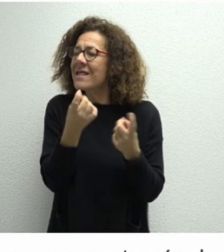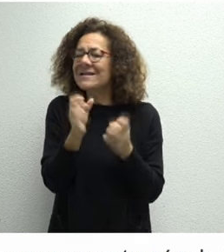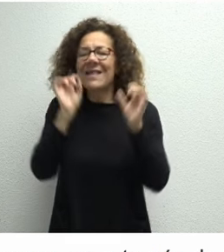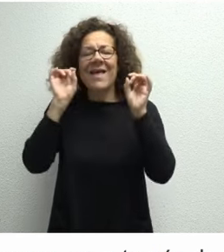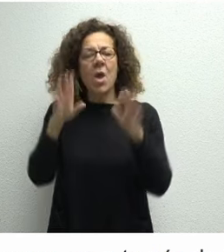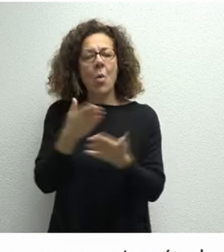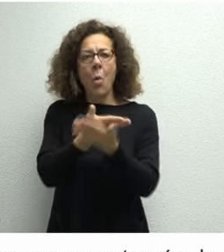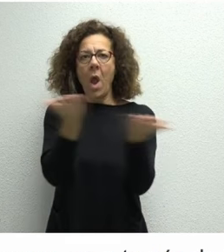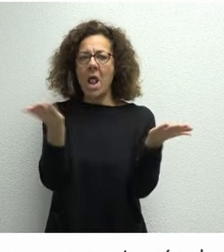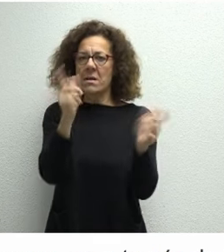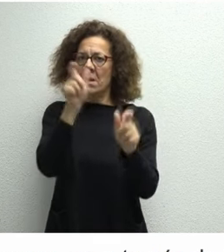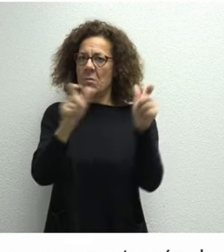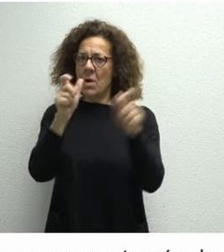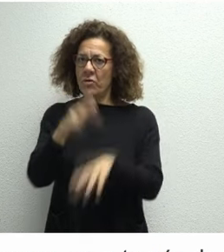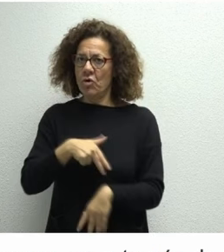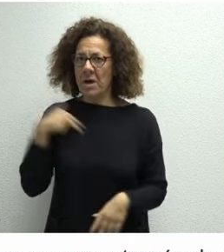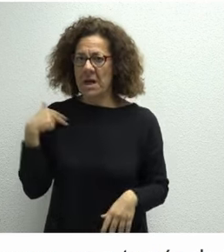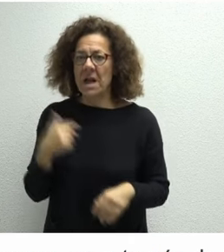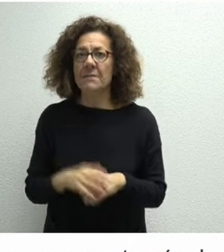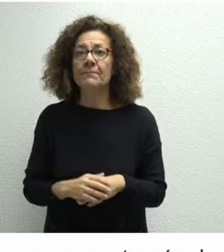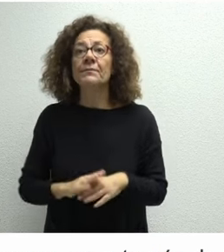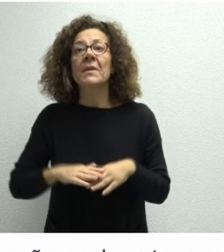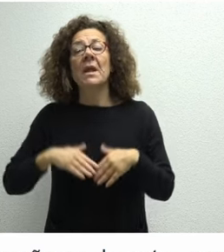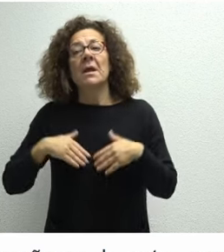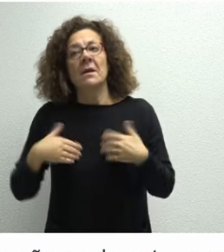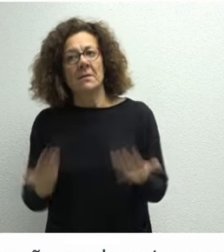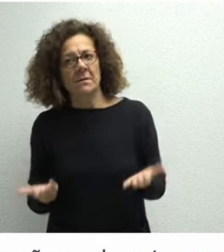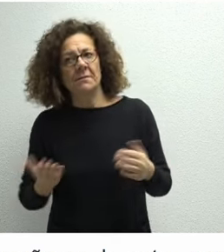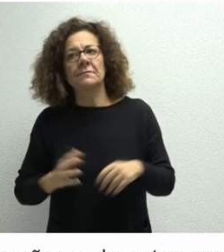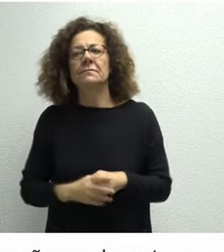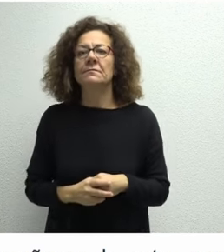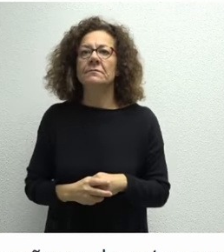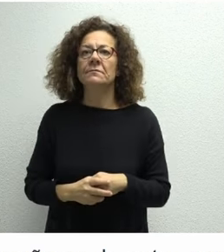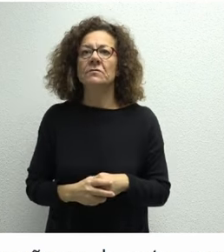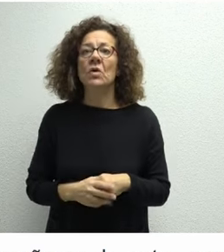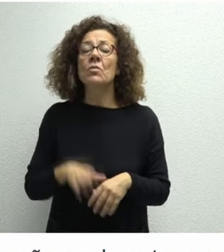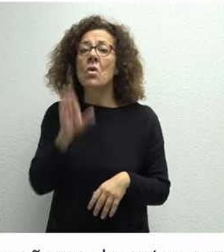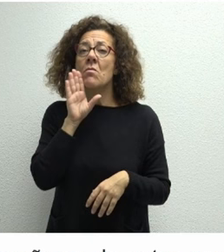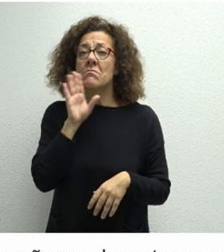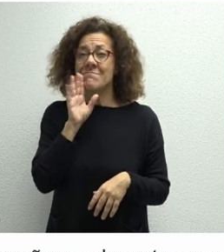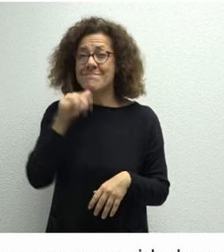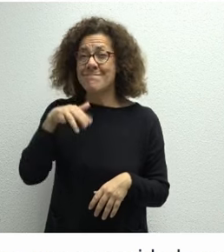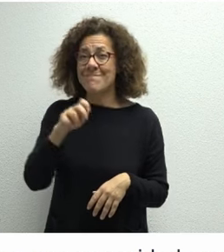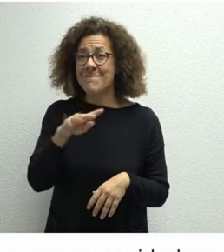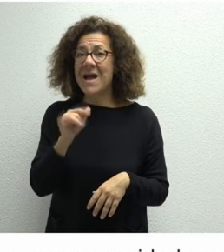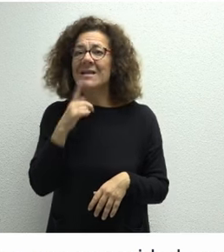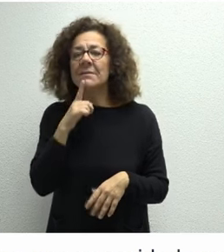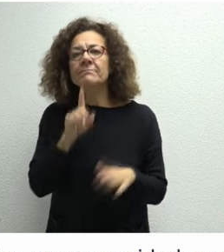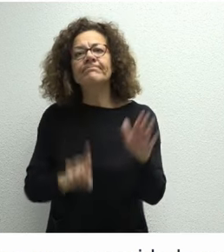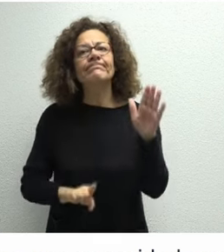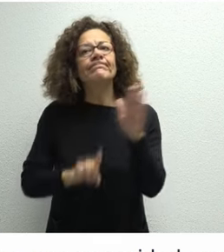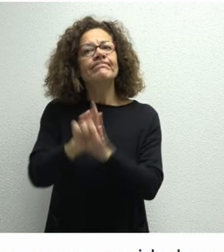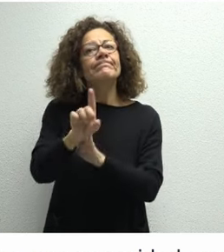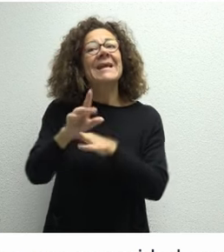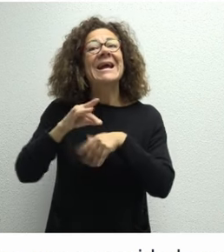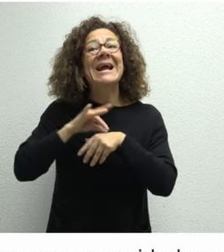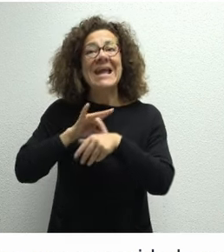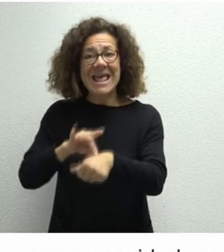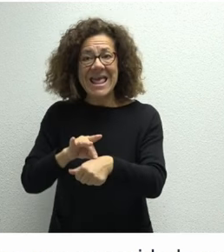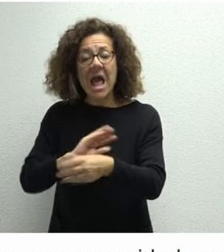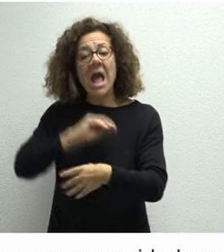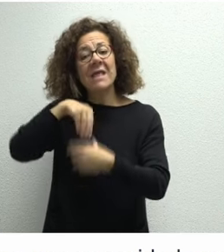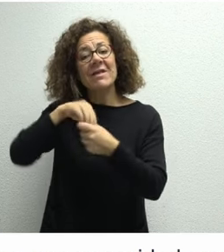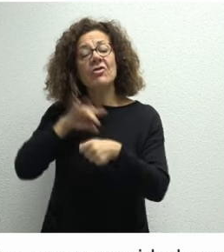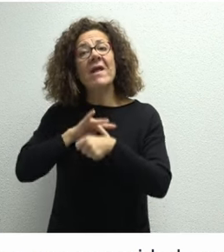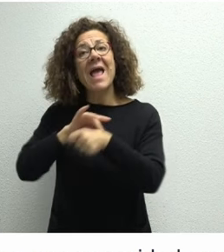otro de la población general entonces bueno eh Como contaba antes Mati eh se desarrolla la guía y eh dentro de la